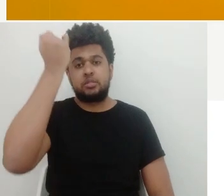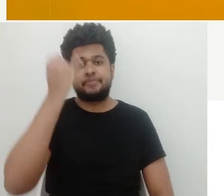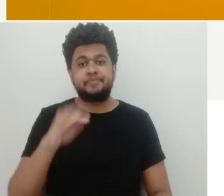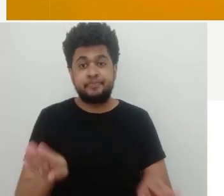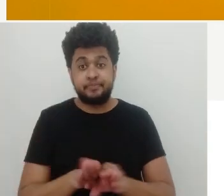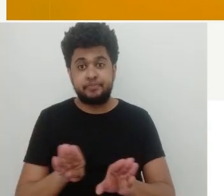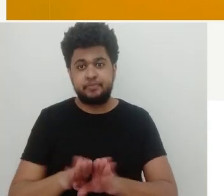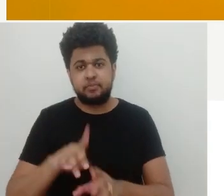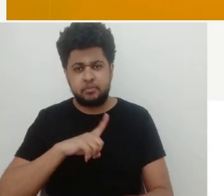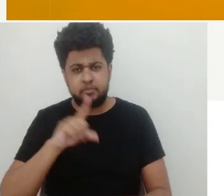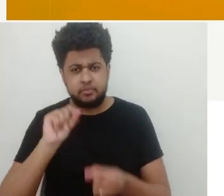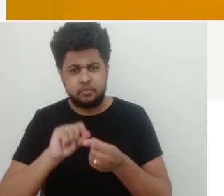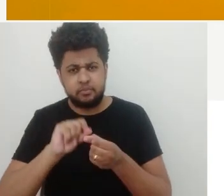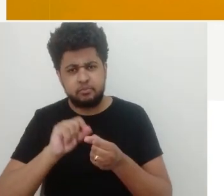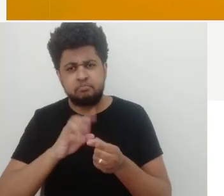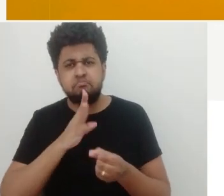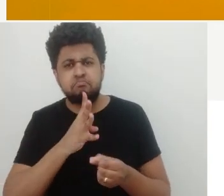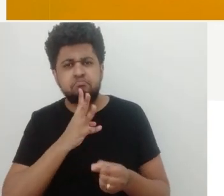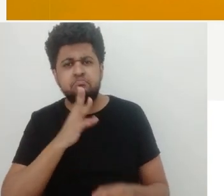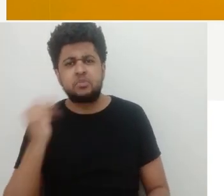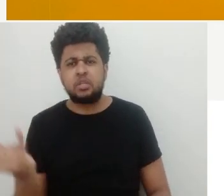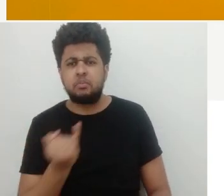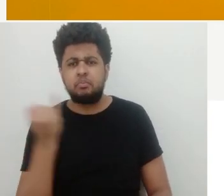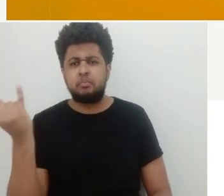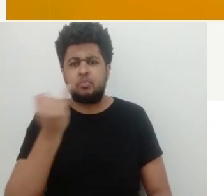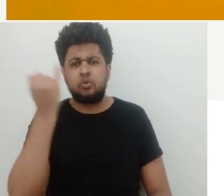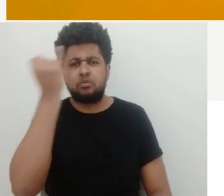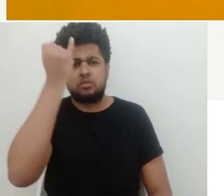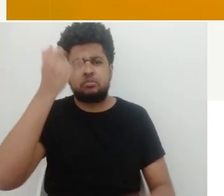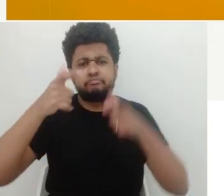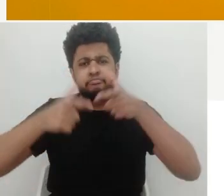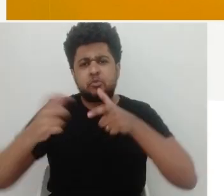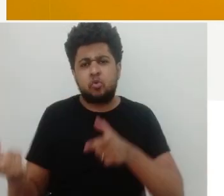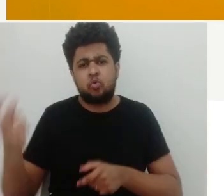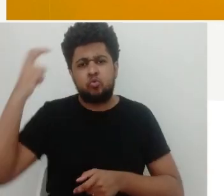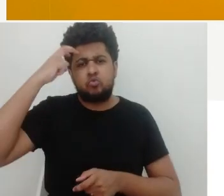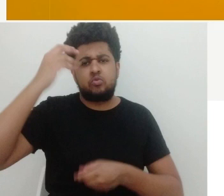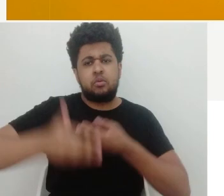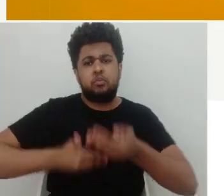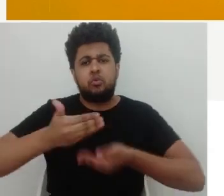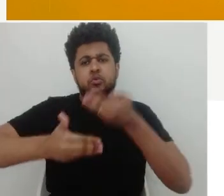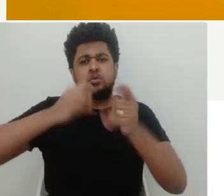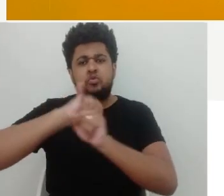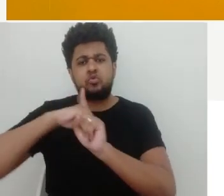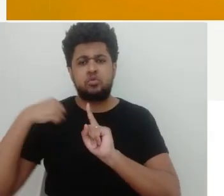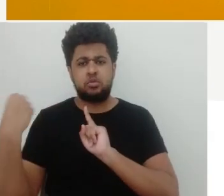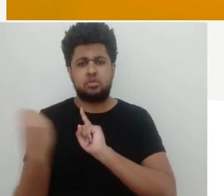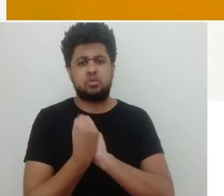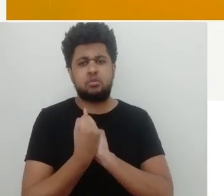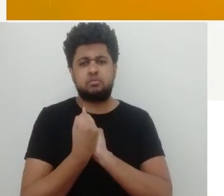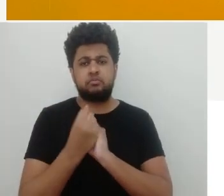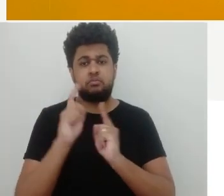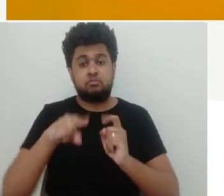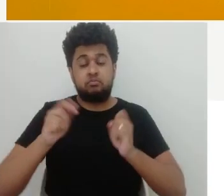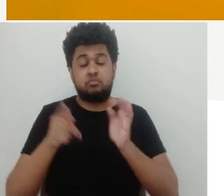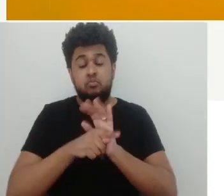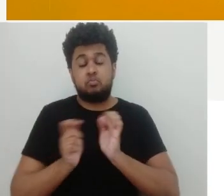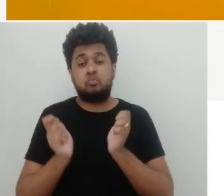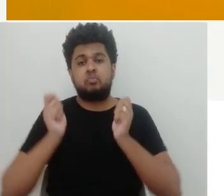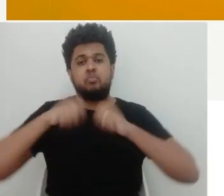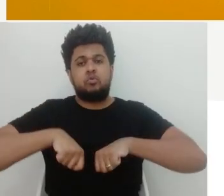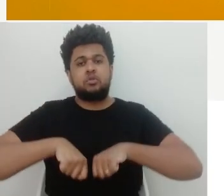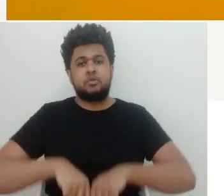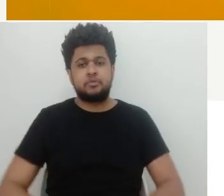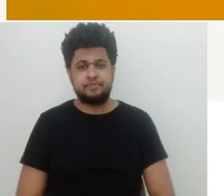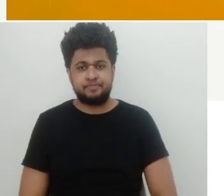de la cultura en los procesos sociales y en las configuraciones de poder. Este replanteo del concepto de